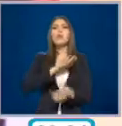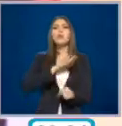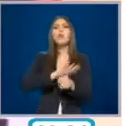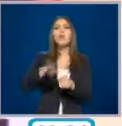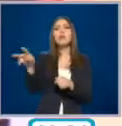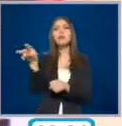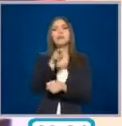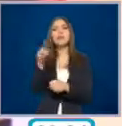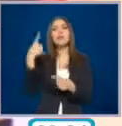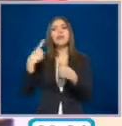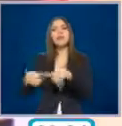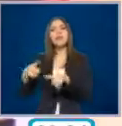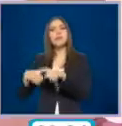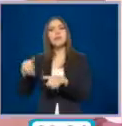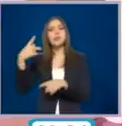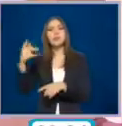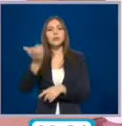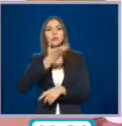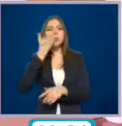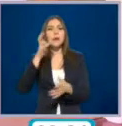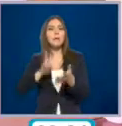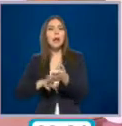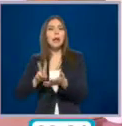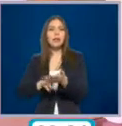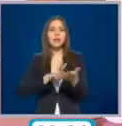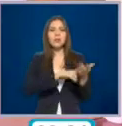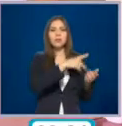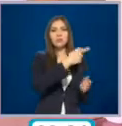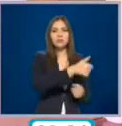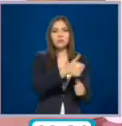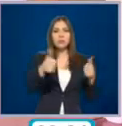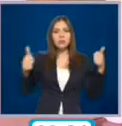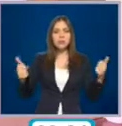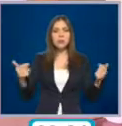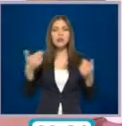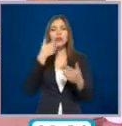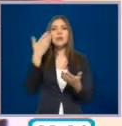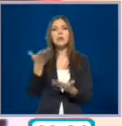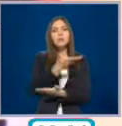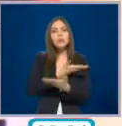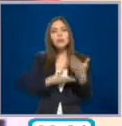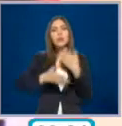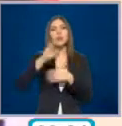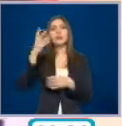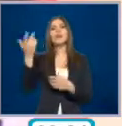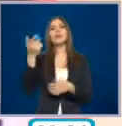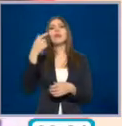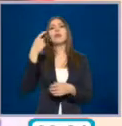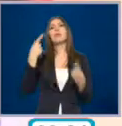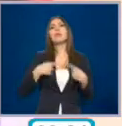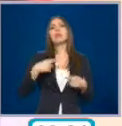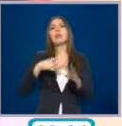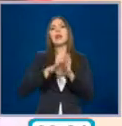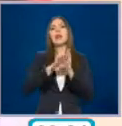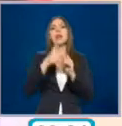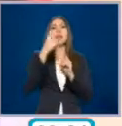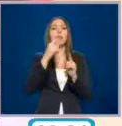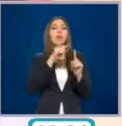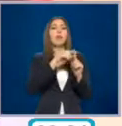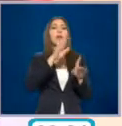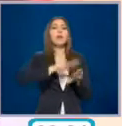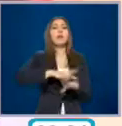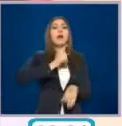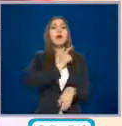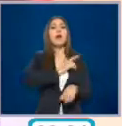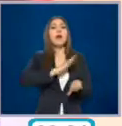que no quieres que cambien. Y por otro lado, ver qué necesitas. A lo mejor uno necesita mayor limpieza y otro necesita mayor